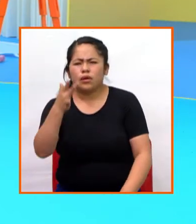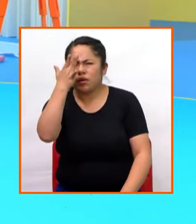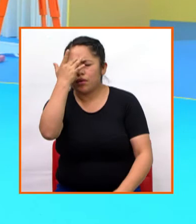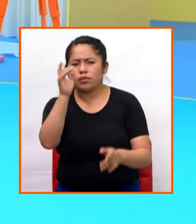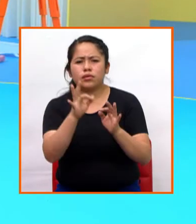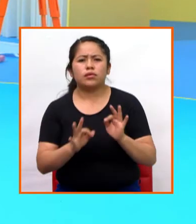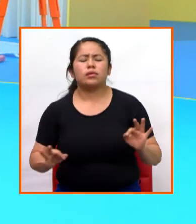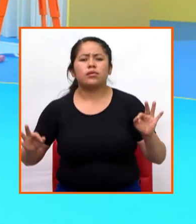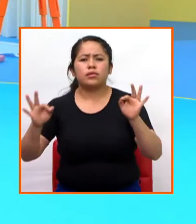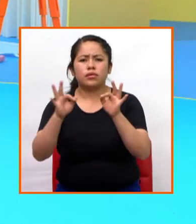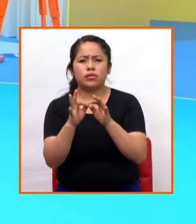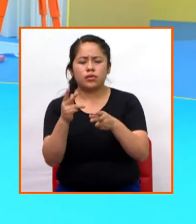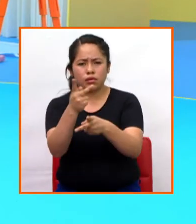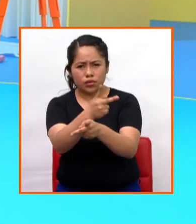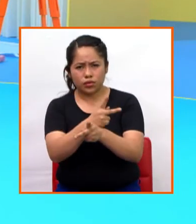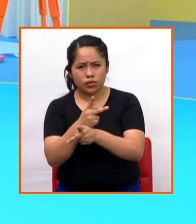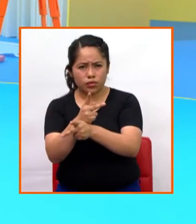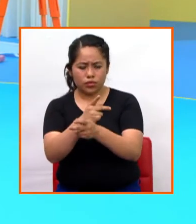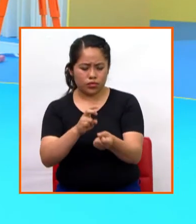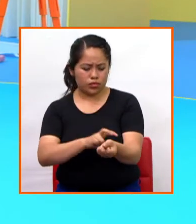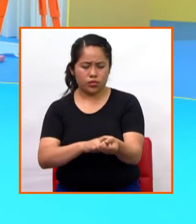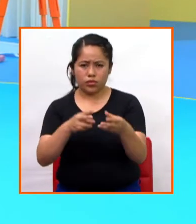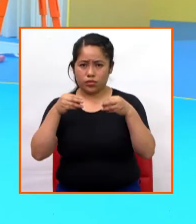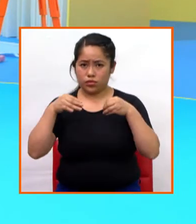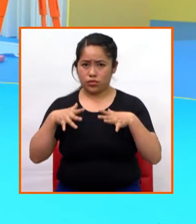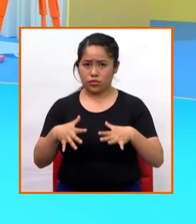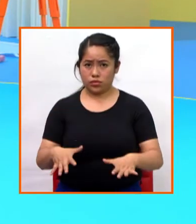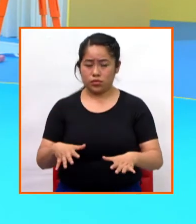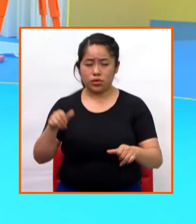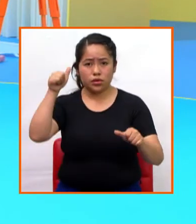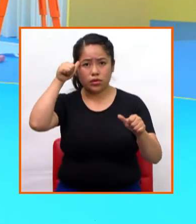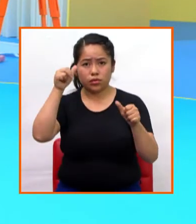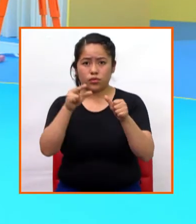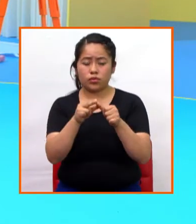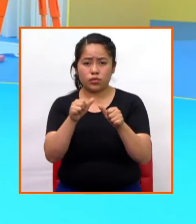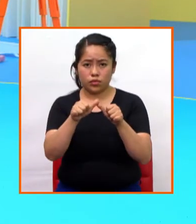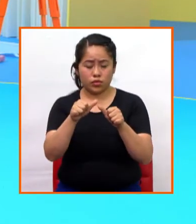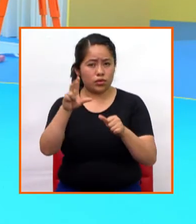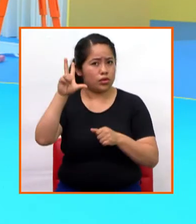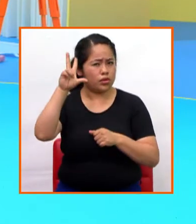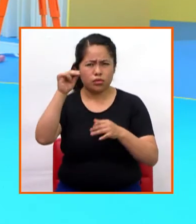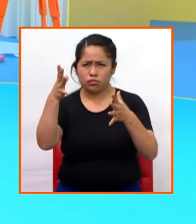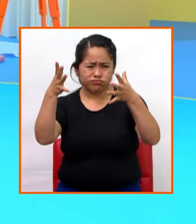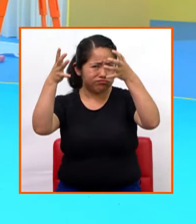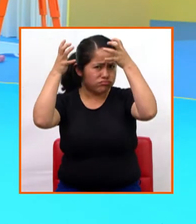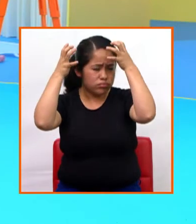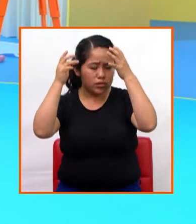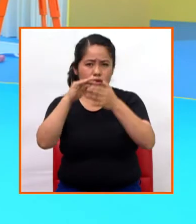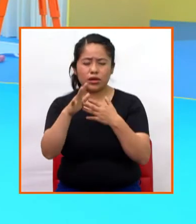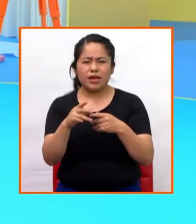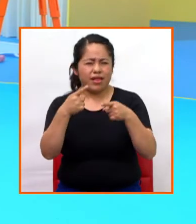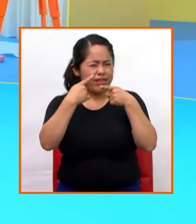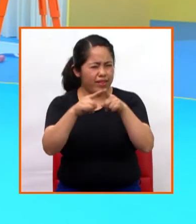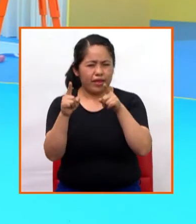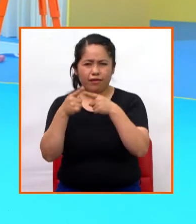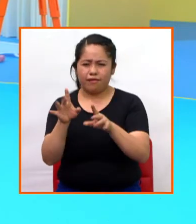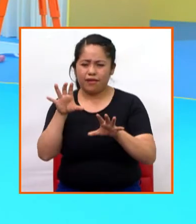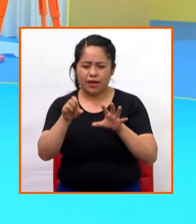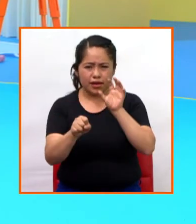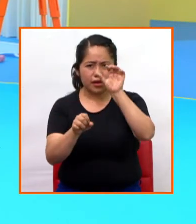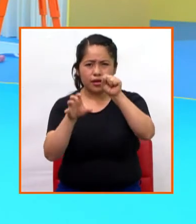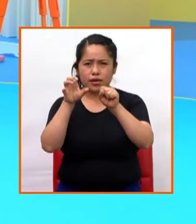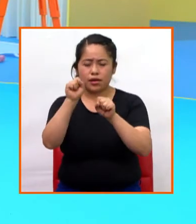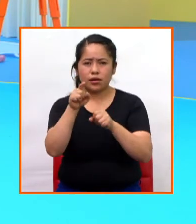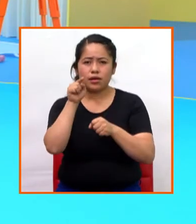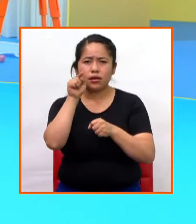nuestro sistema nervioso central? Recuerda que no es solo el cerebro, sino es un conjunto de estructuras que se van a encargar